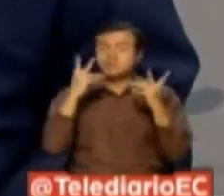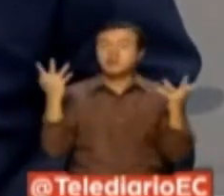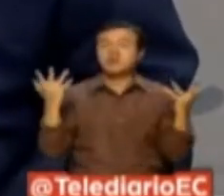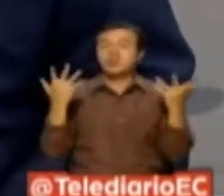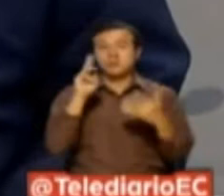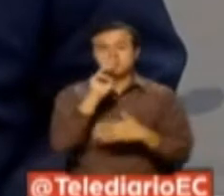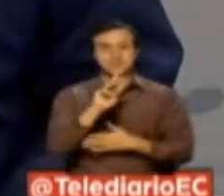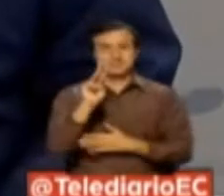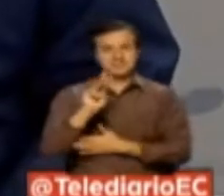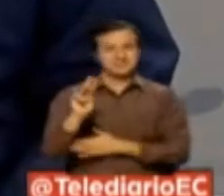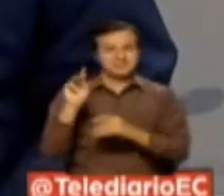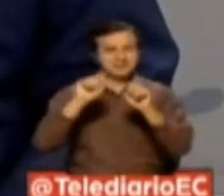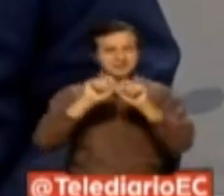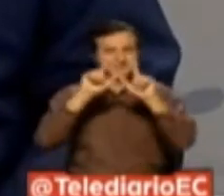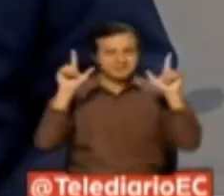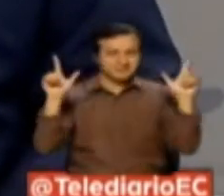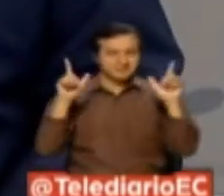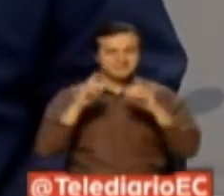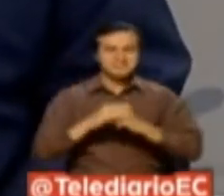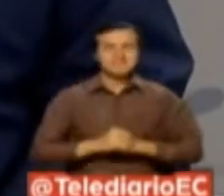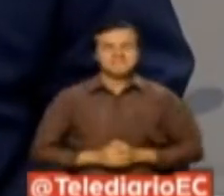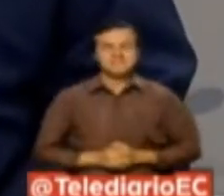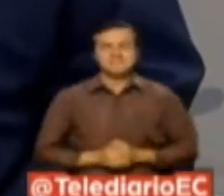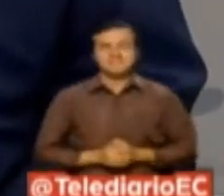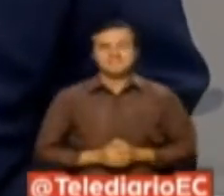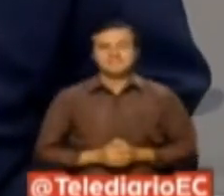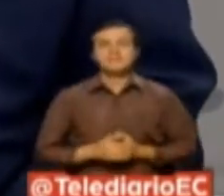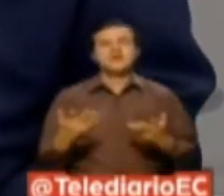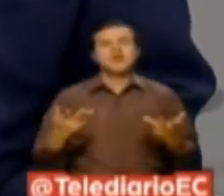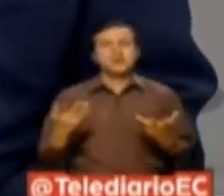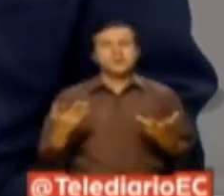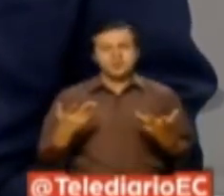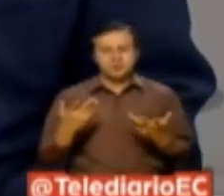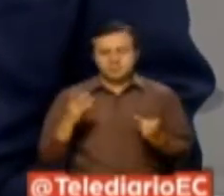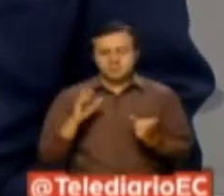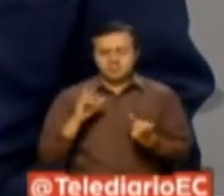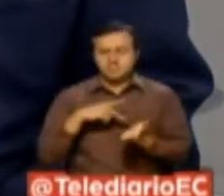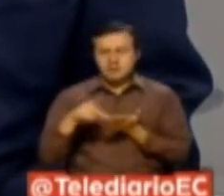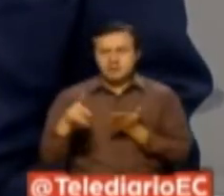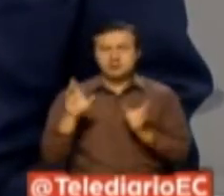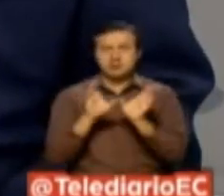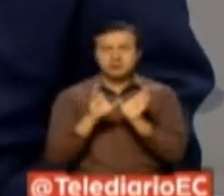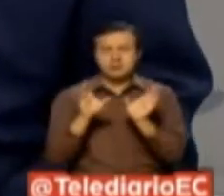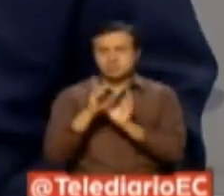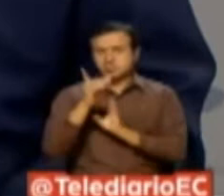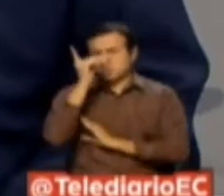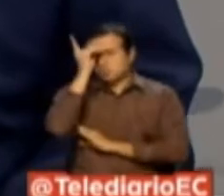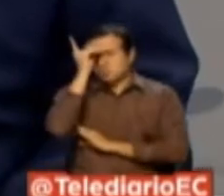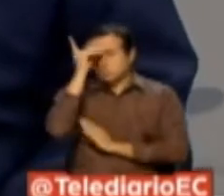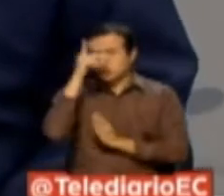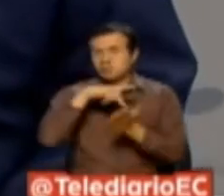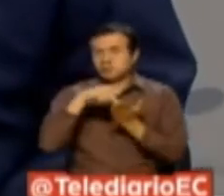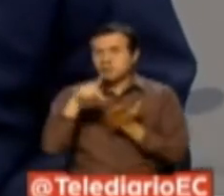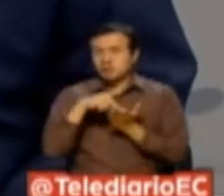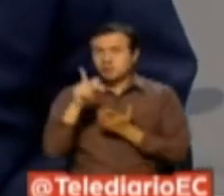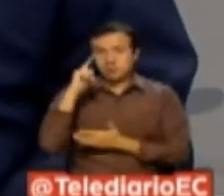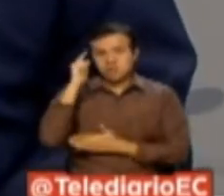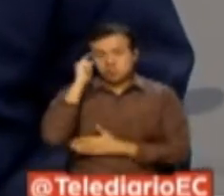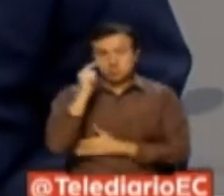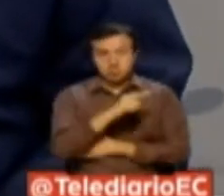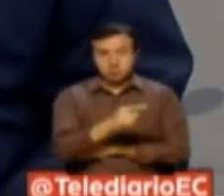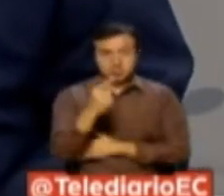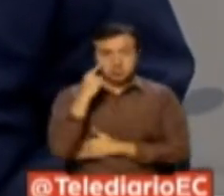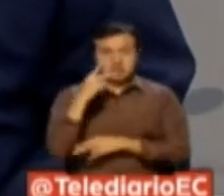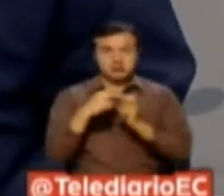nuestras redes sociales la emisión la colocación y el pago de certificados de tesorería por parte del gobierno